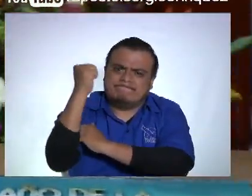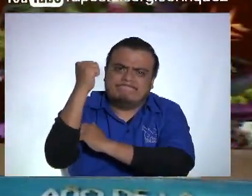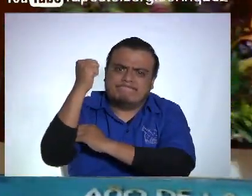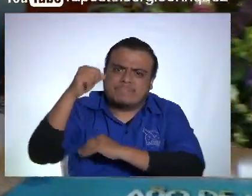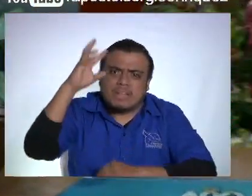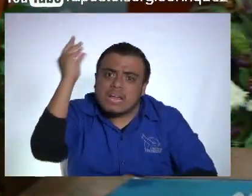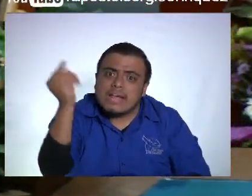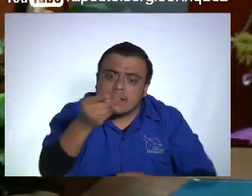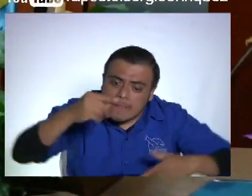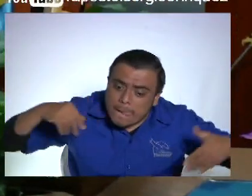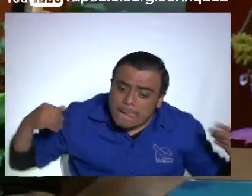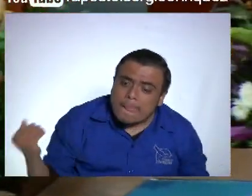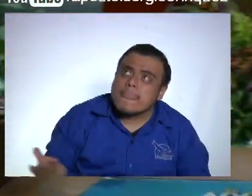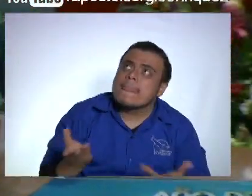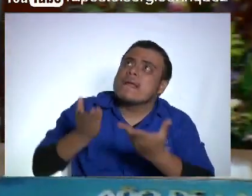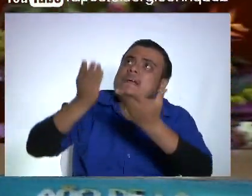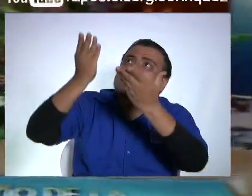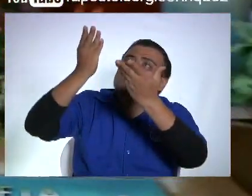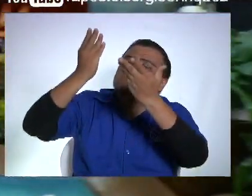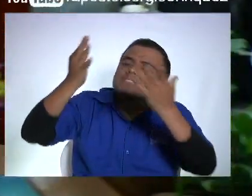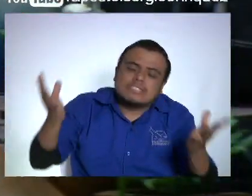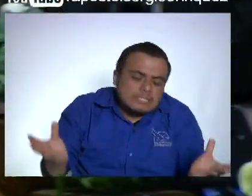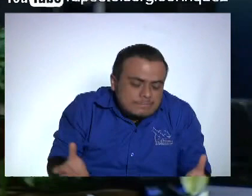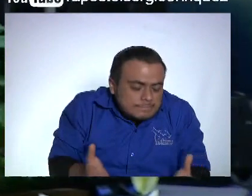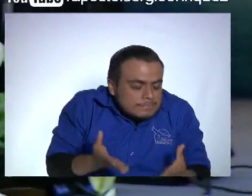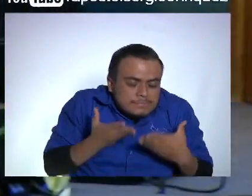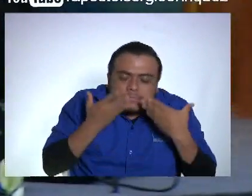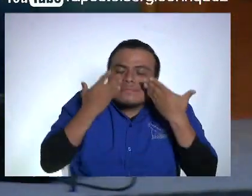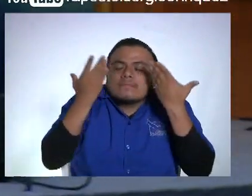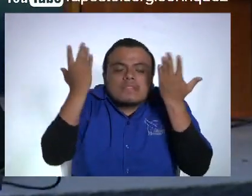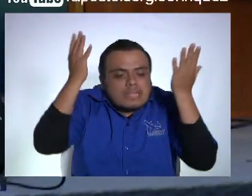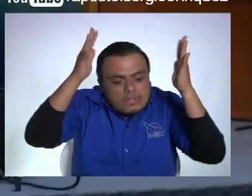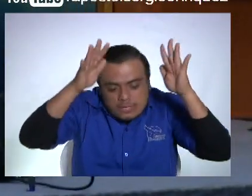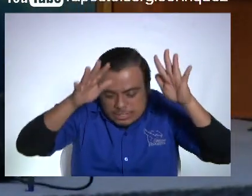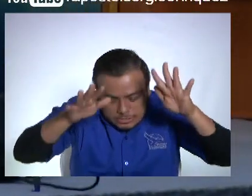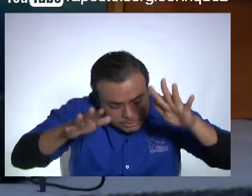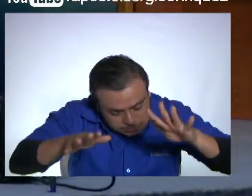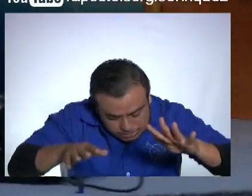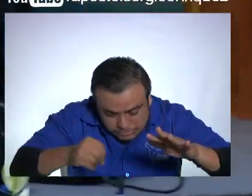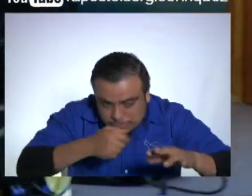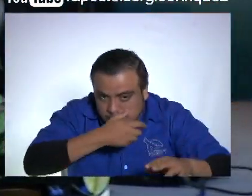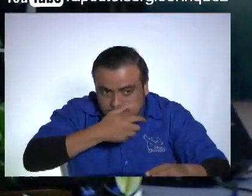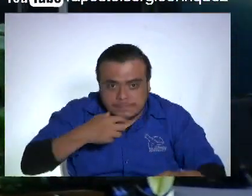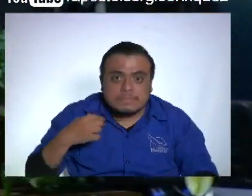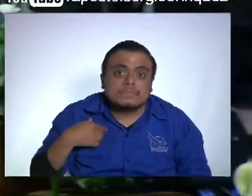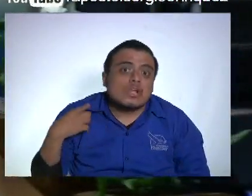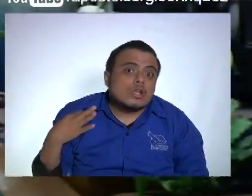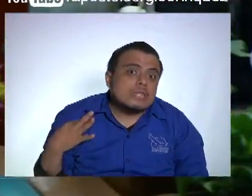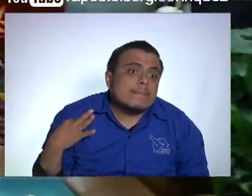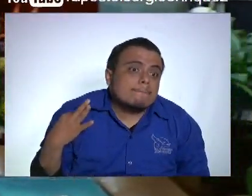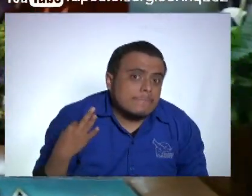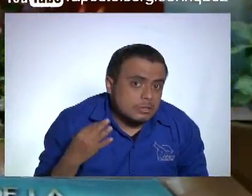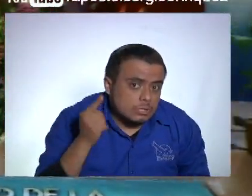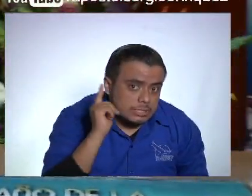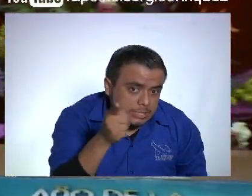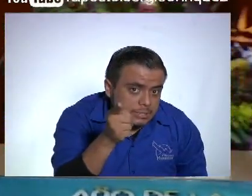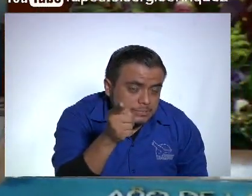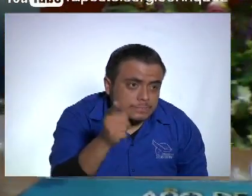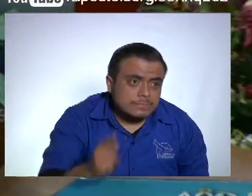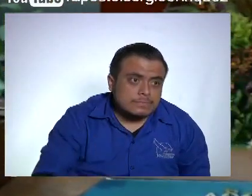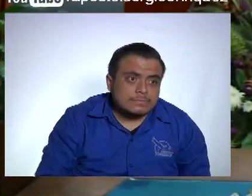has levantado tu mejor perfume de adoración. Yo te invito, hermano y amigo que estás en este lugar,